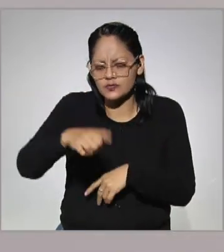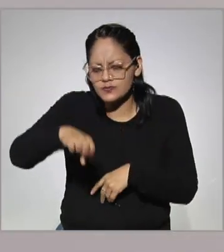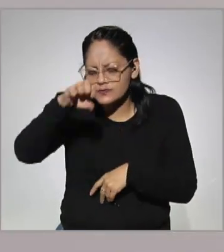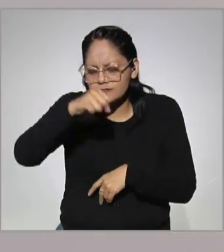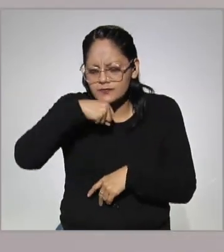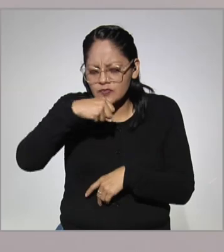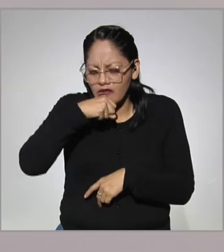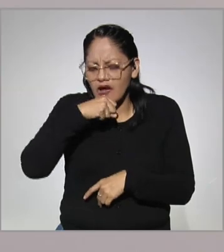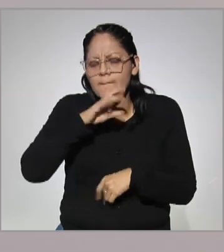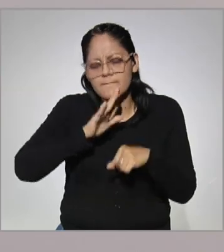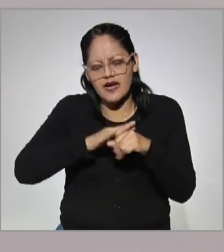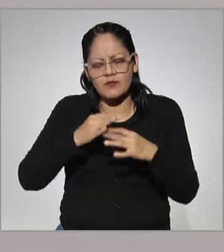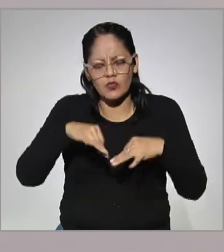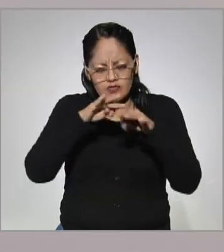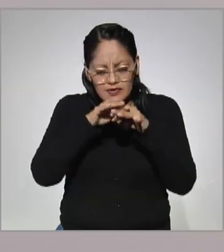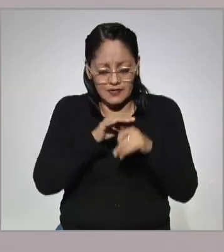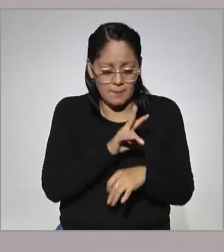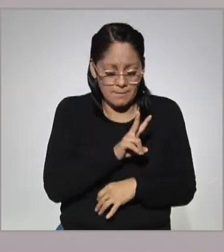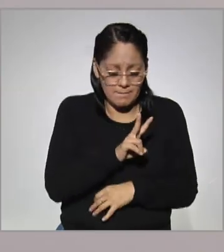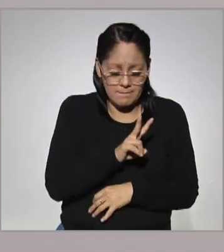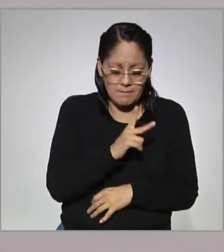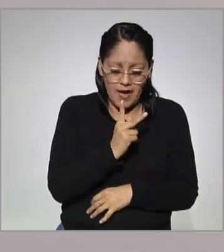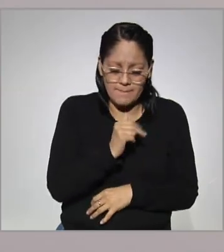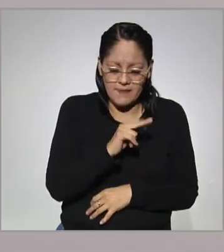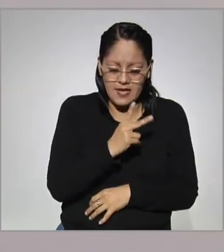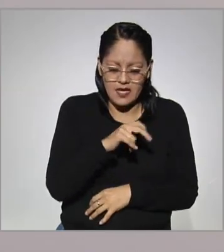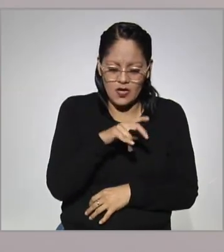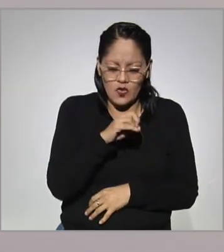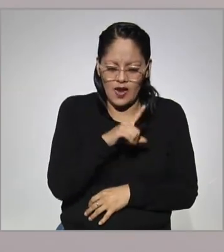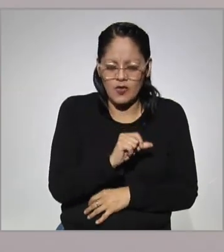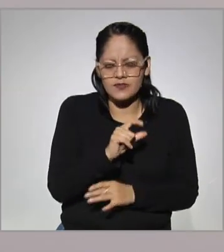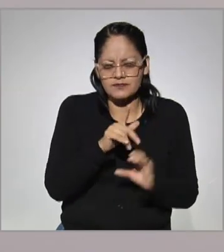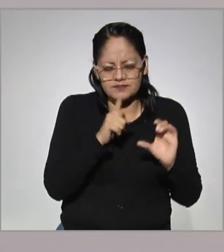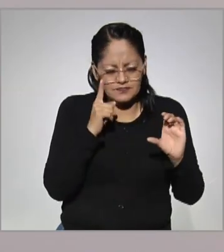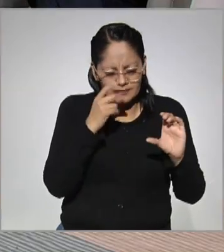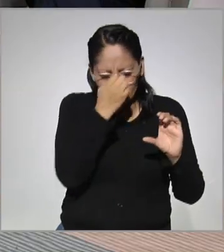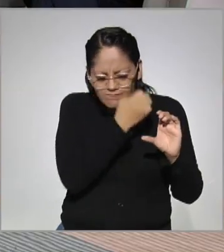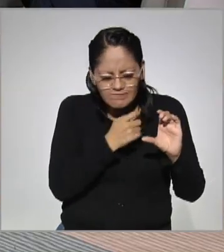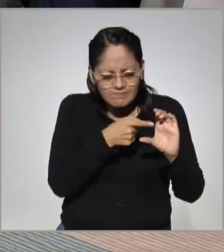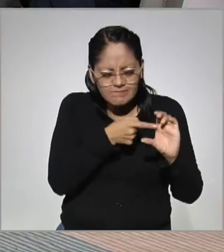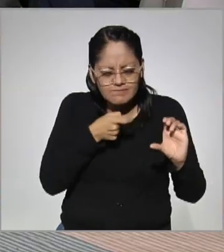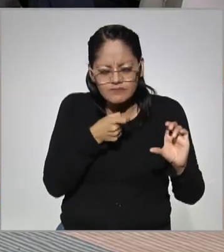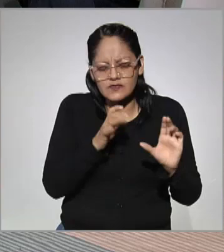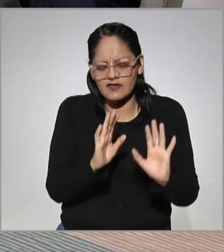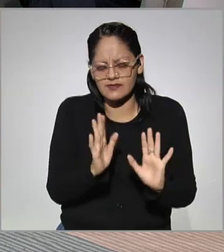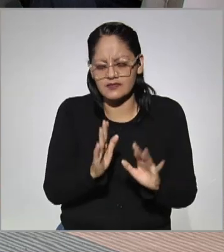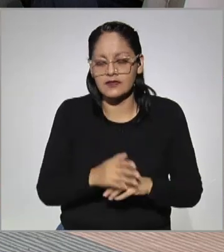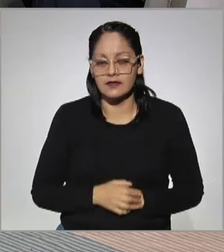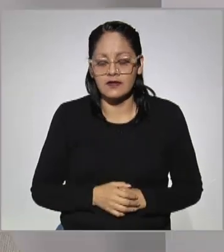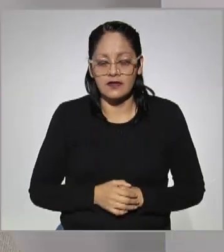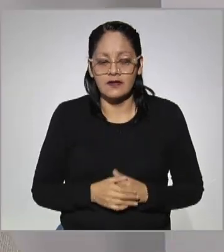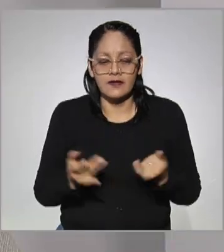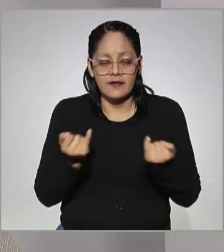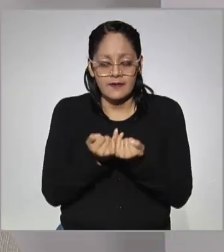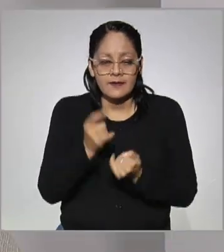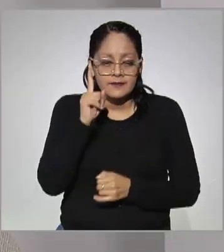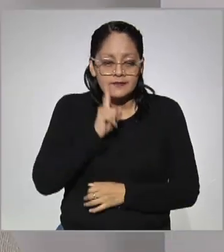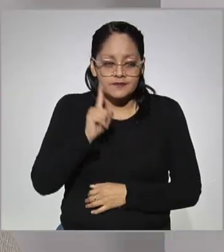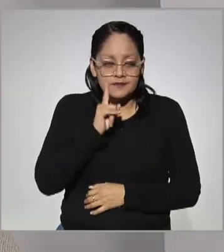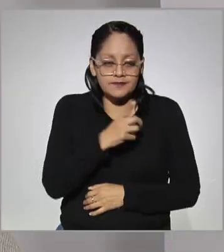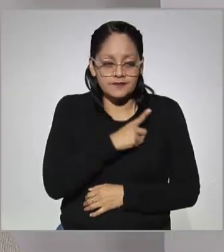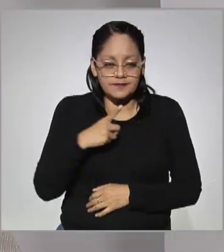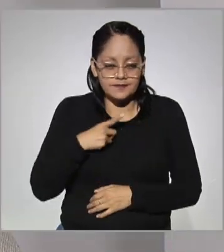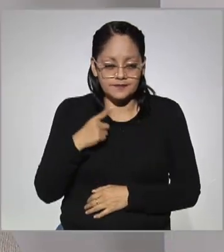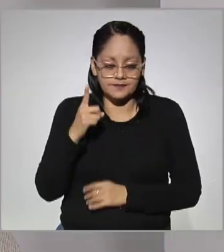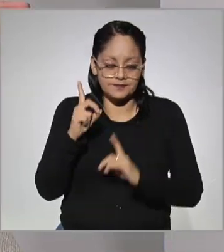para hacerse que un Papa Nicolau. Sí, y yo creo que también otro punto y también de repente en lo que las pacientes tienen, las mujeres tienen como